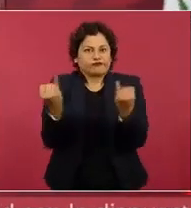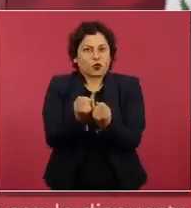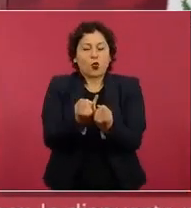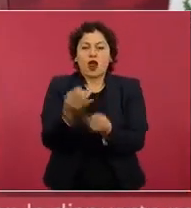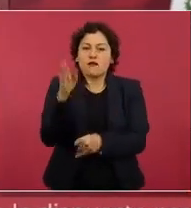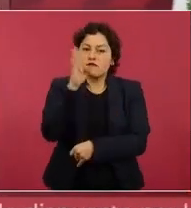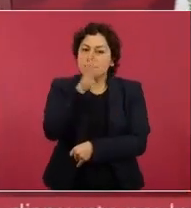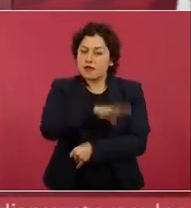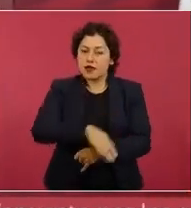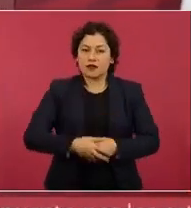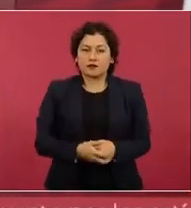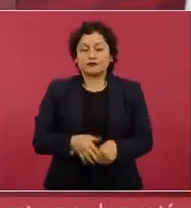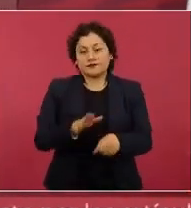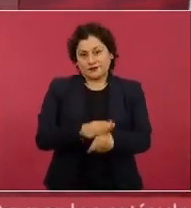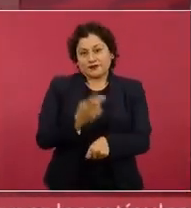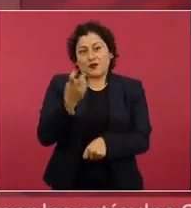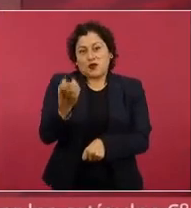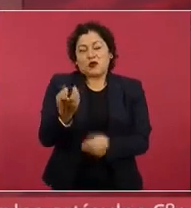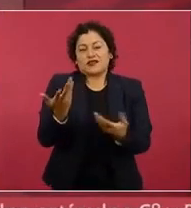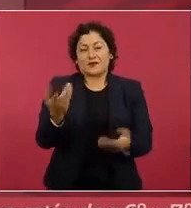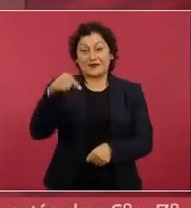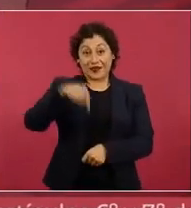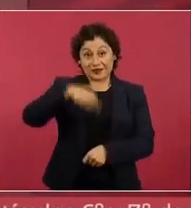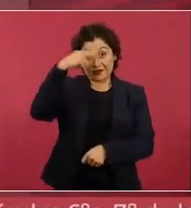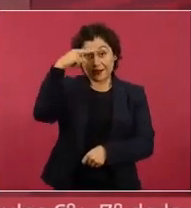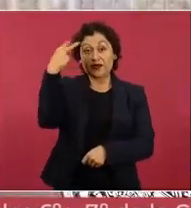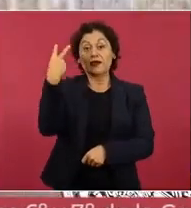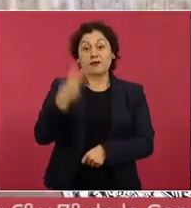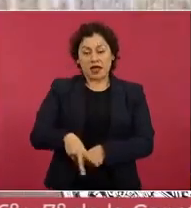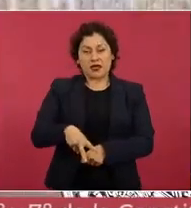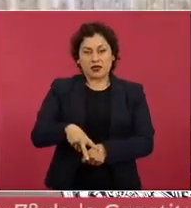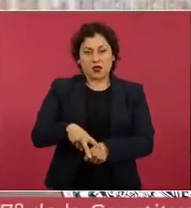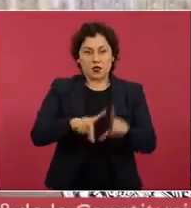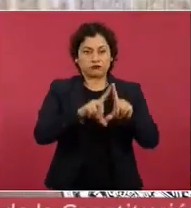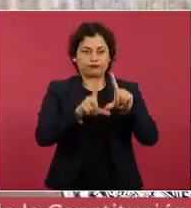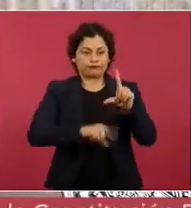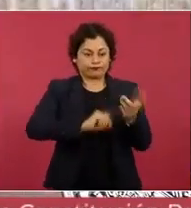Como estamos llevando a cabo un proceso de transformación,